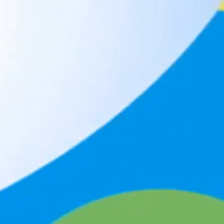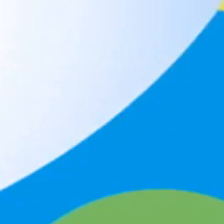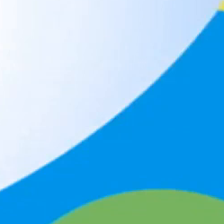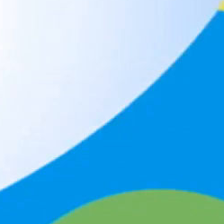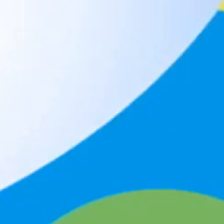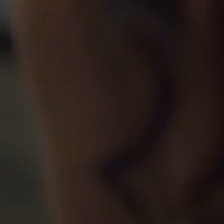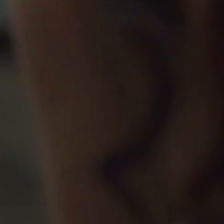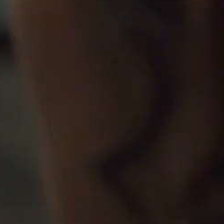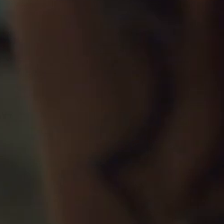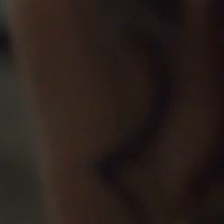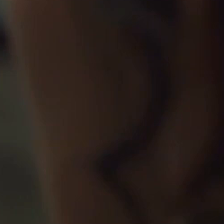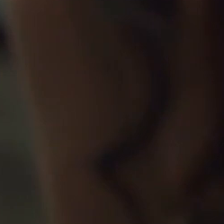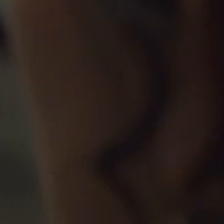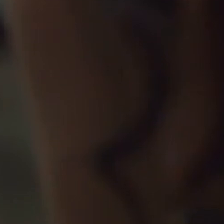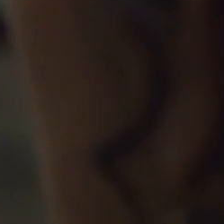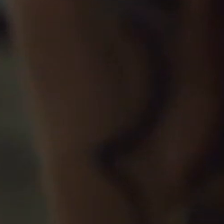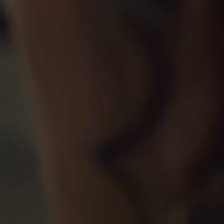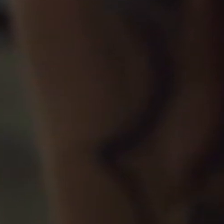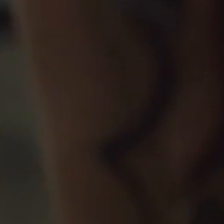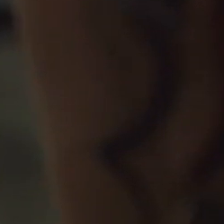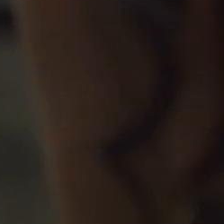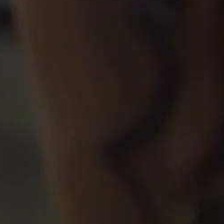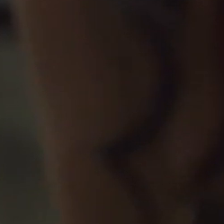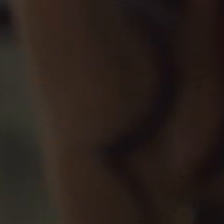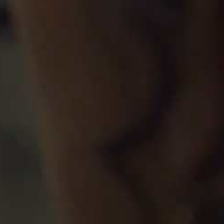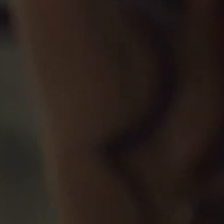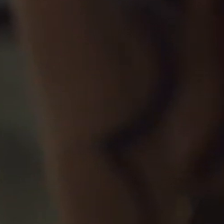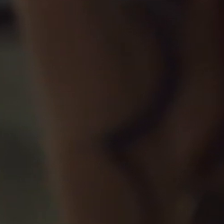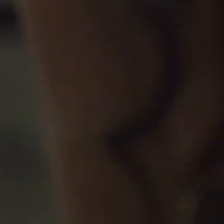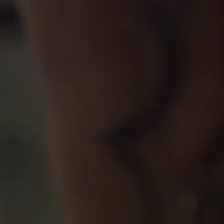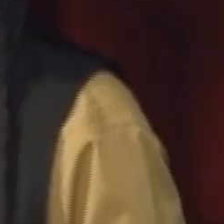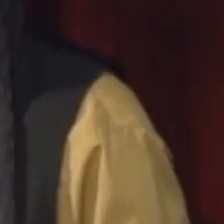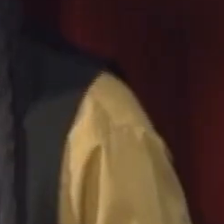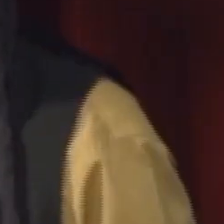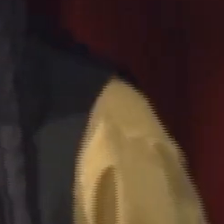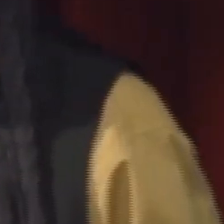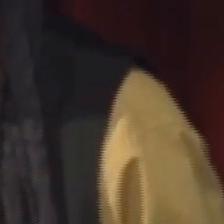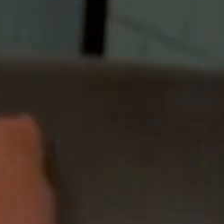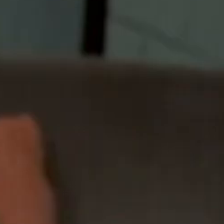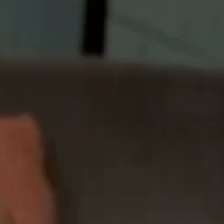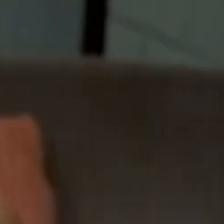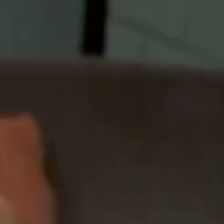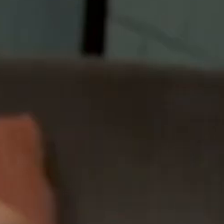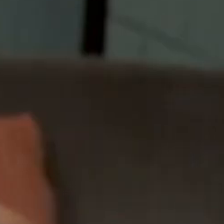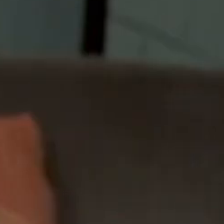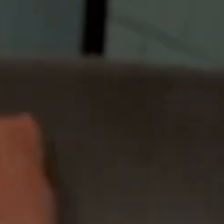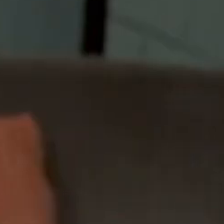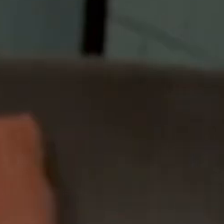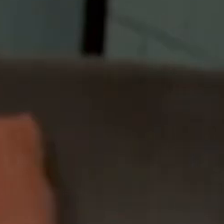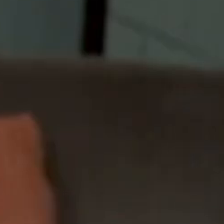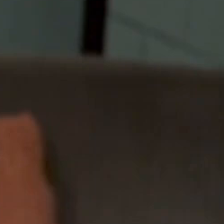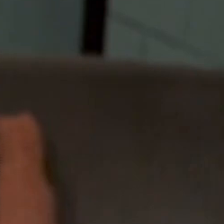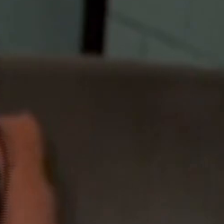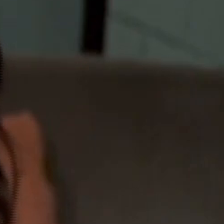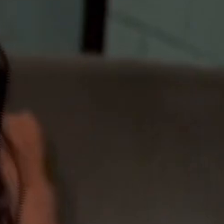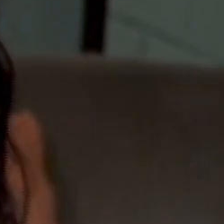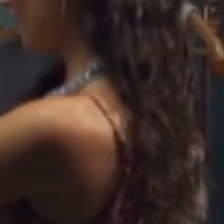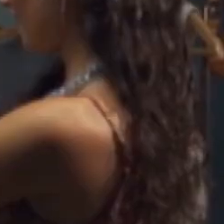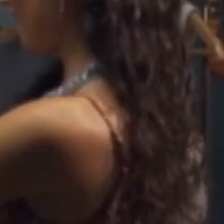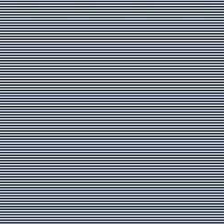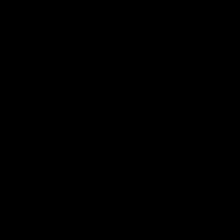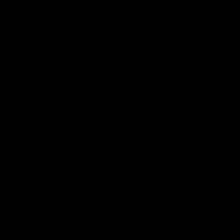país. Queremos que salga bien, tenemos que hacer bien las cosas. Eso toma tiempo. Así es como trabajan los profesionales. Usted es el que